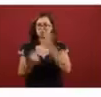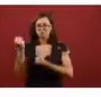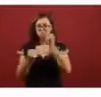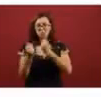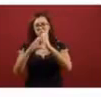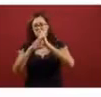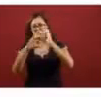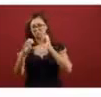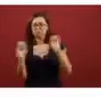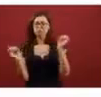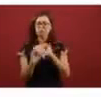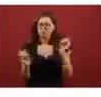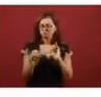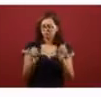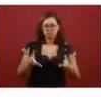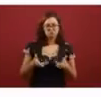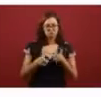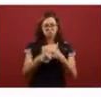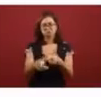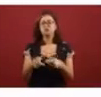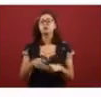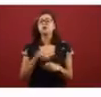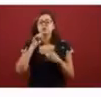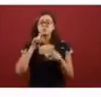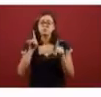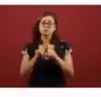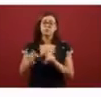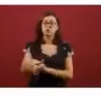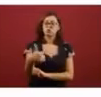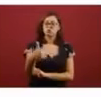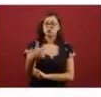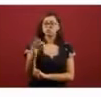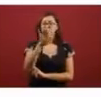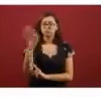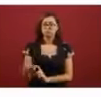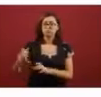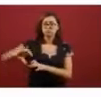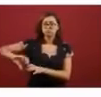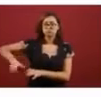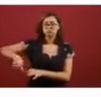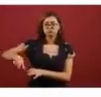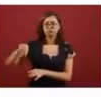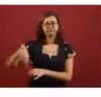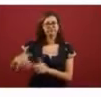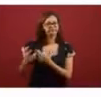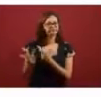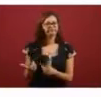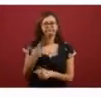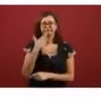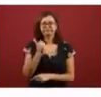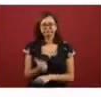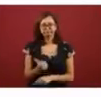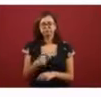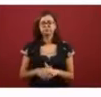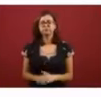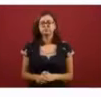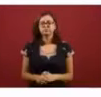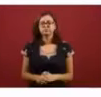autotanques y encontramos un porcentaje de 12% de cilindros en mal estado. Por